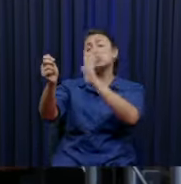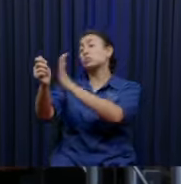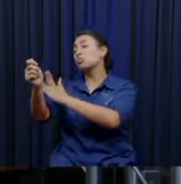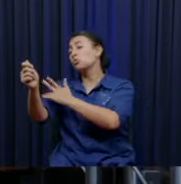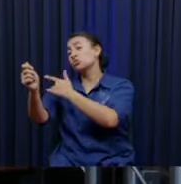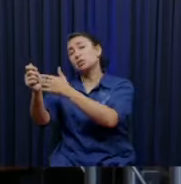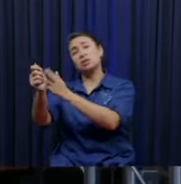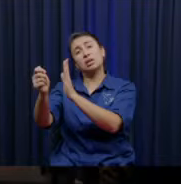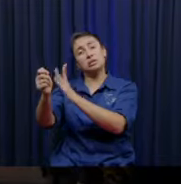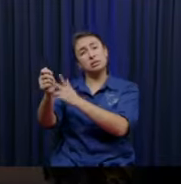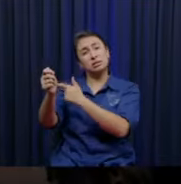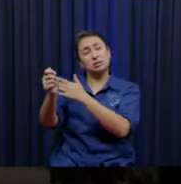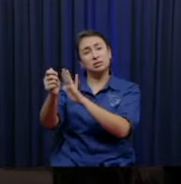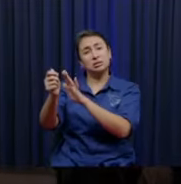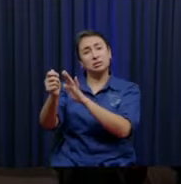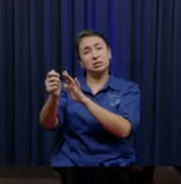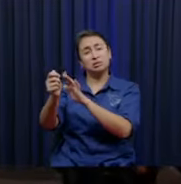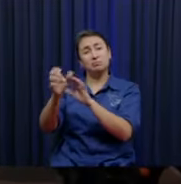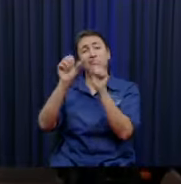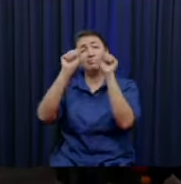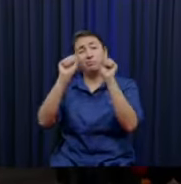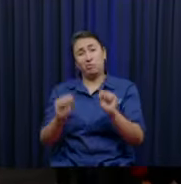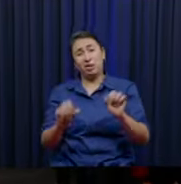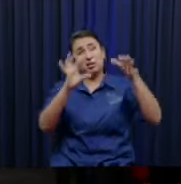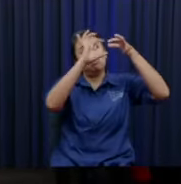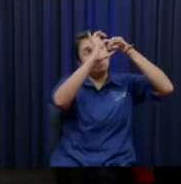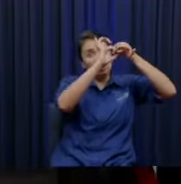música. Pero solo tenía que oír la radio.